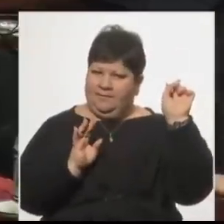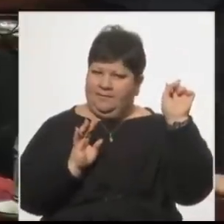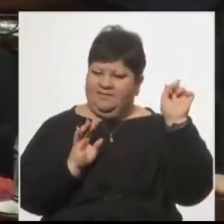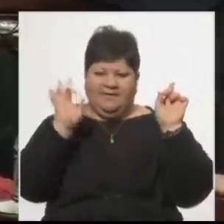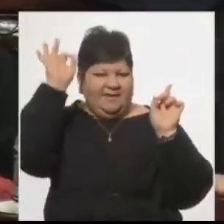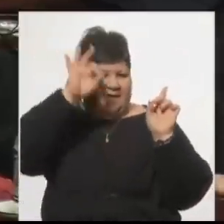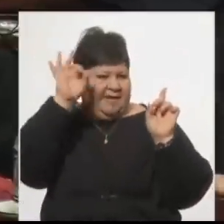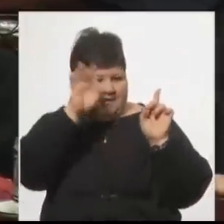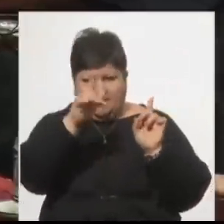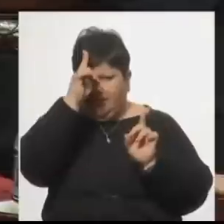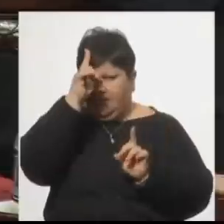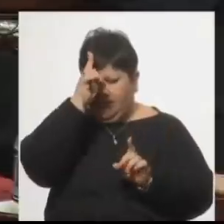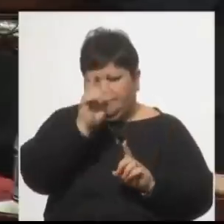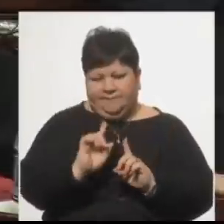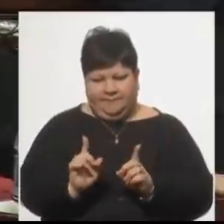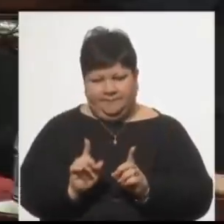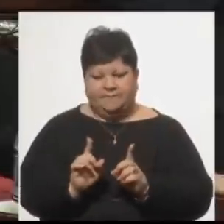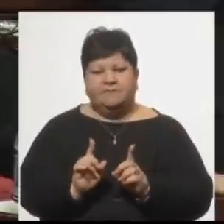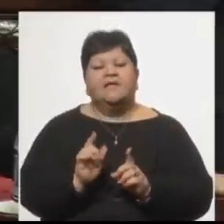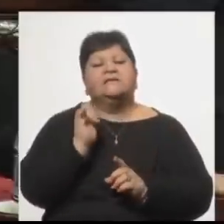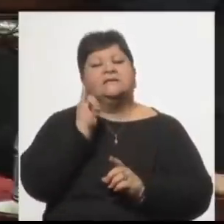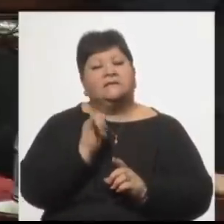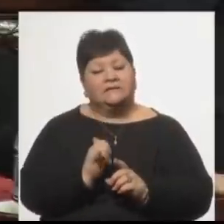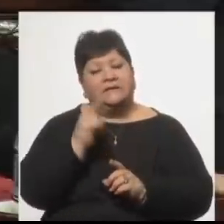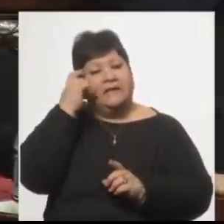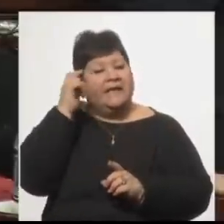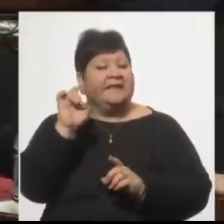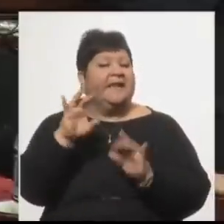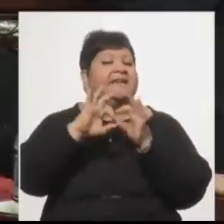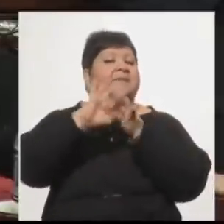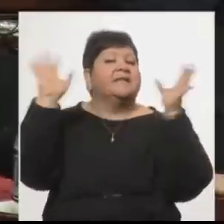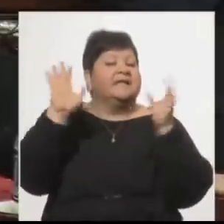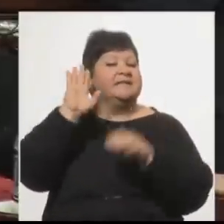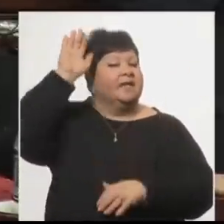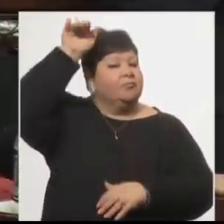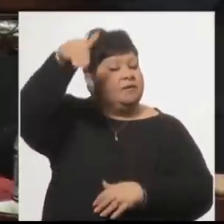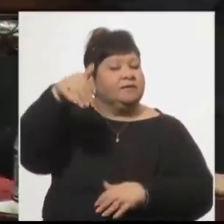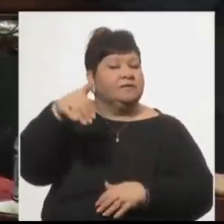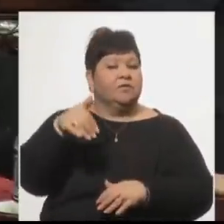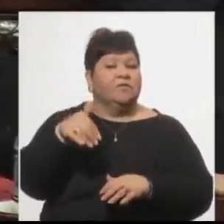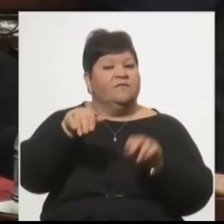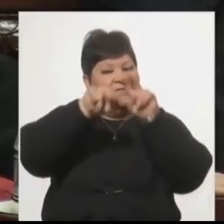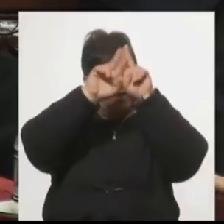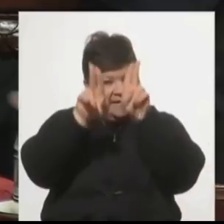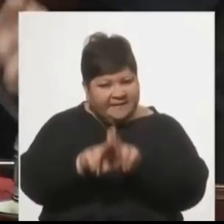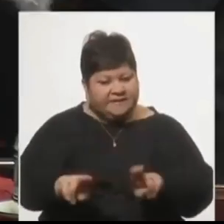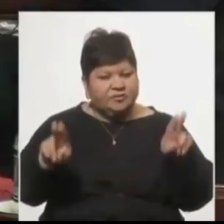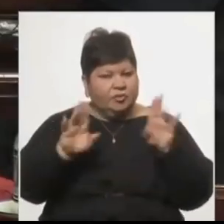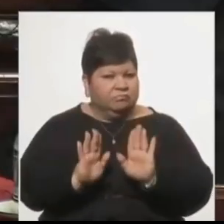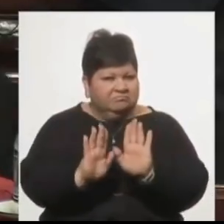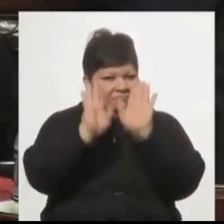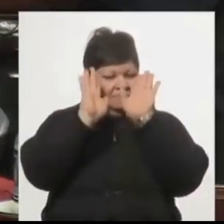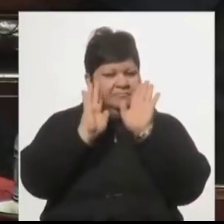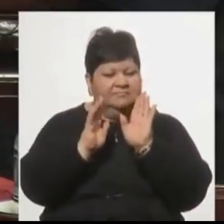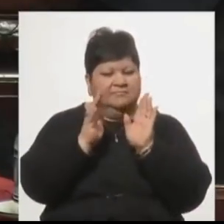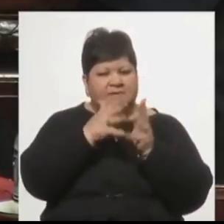inglesa ni germánica, pero sí las ideas de la independencia, el republicanismo y de la federación propia de Estados Unidos. Pero fue